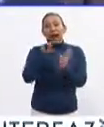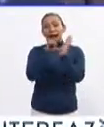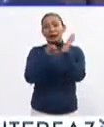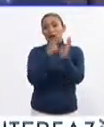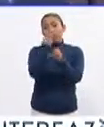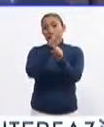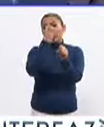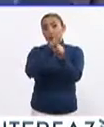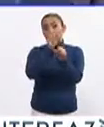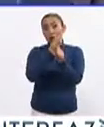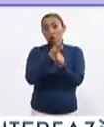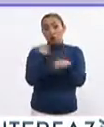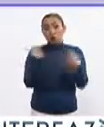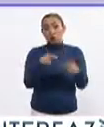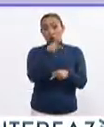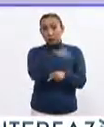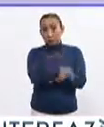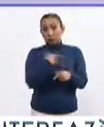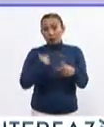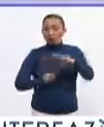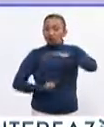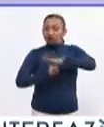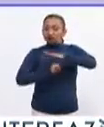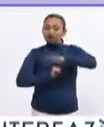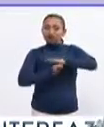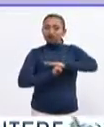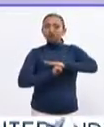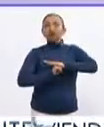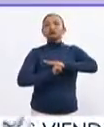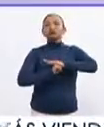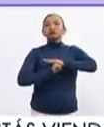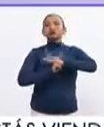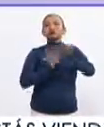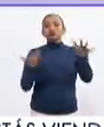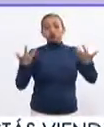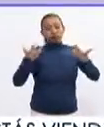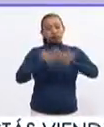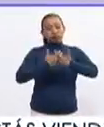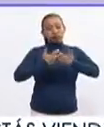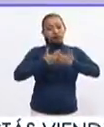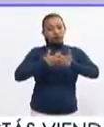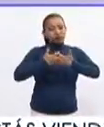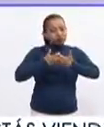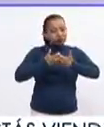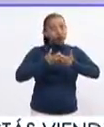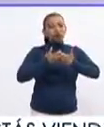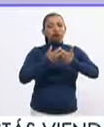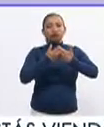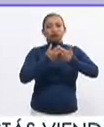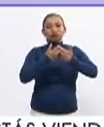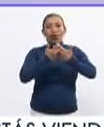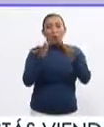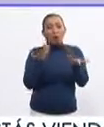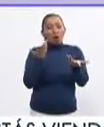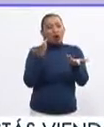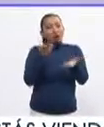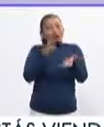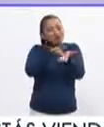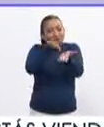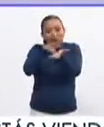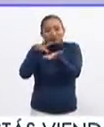artículo 3 es precisamente lo que da esa cohesión, esas